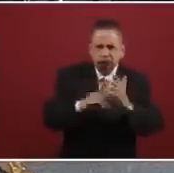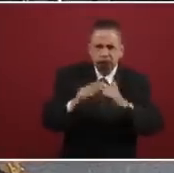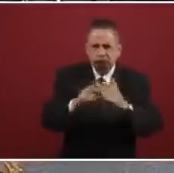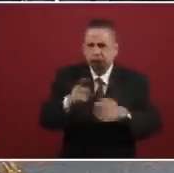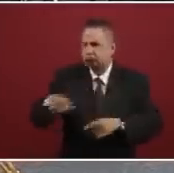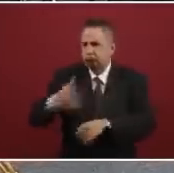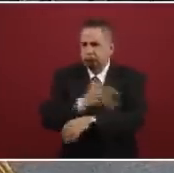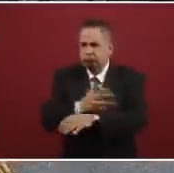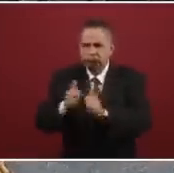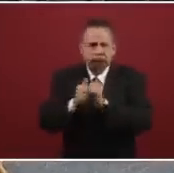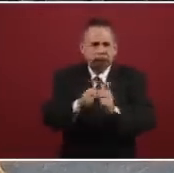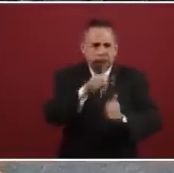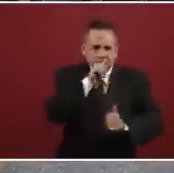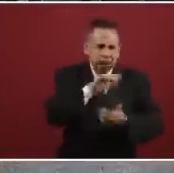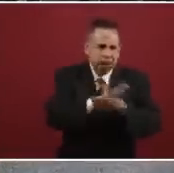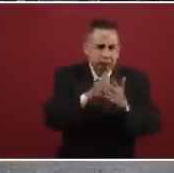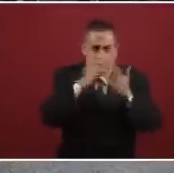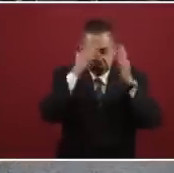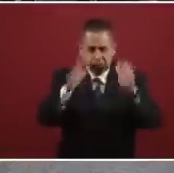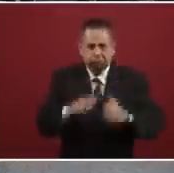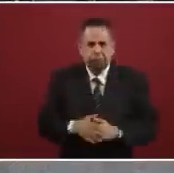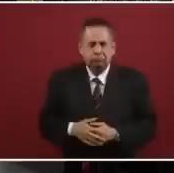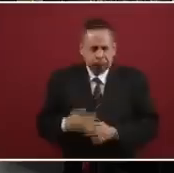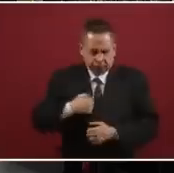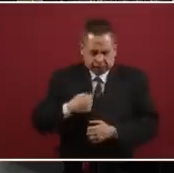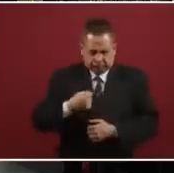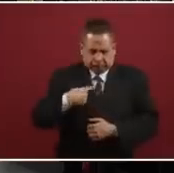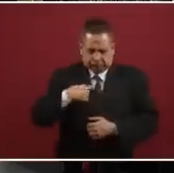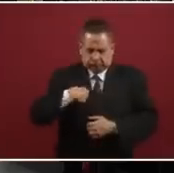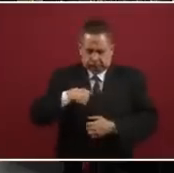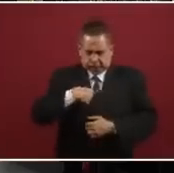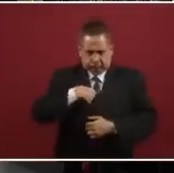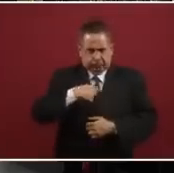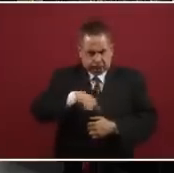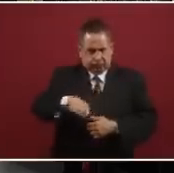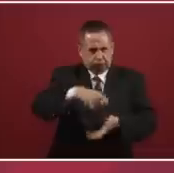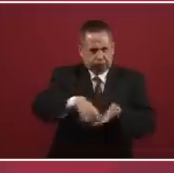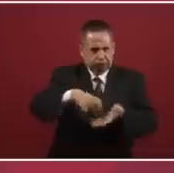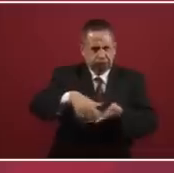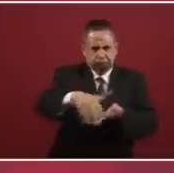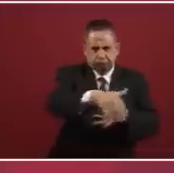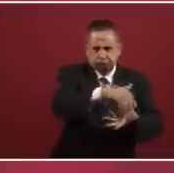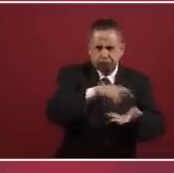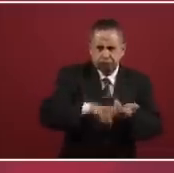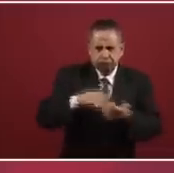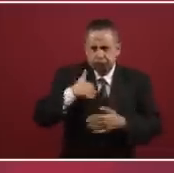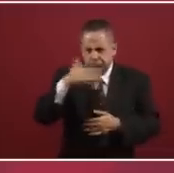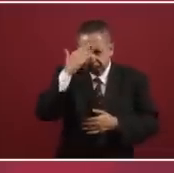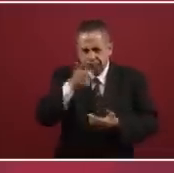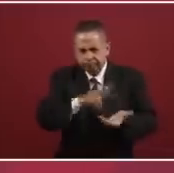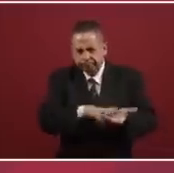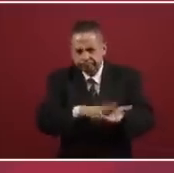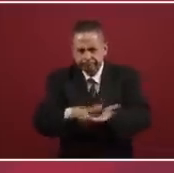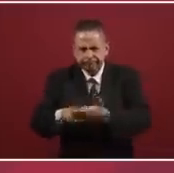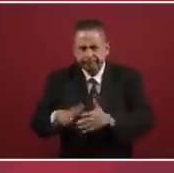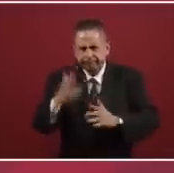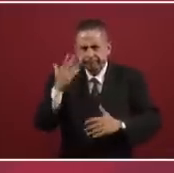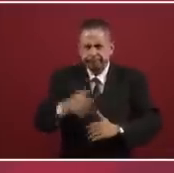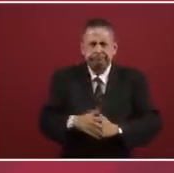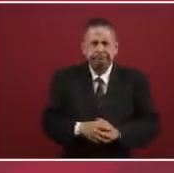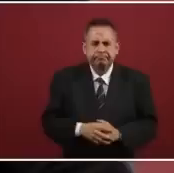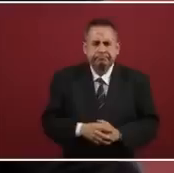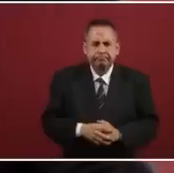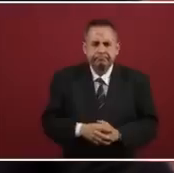acompañarla, sí, a comprar el pollo, las tortillas, no sé. Sí, yo mismo, sé, sí, de